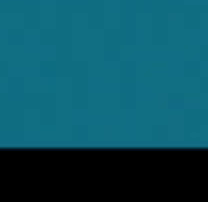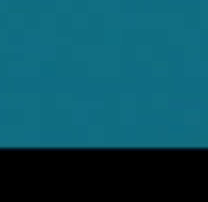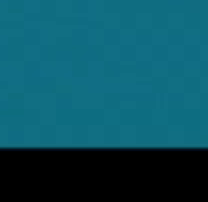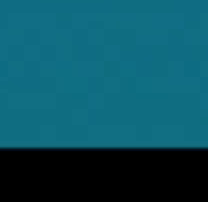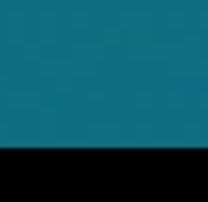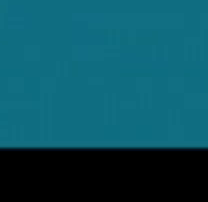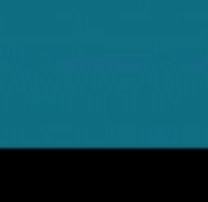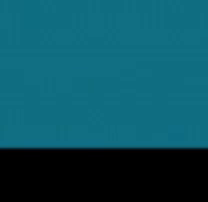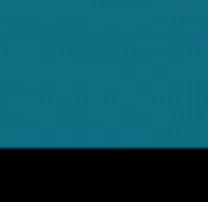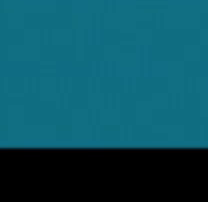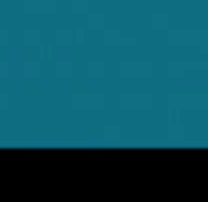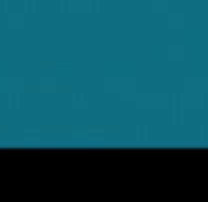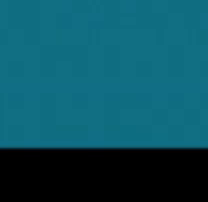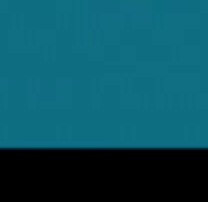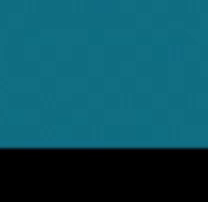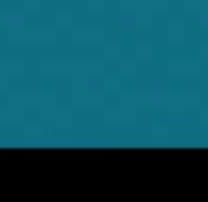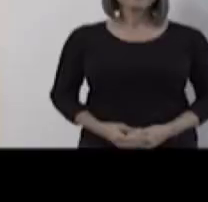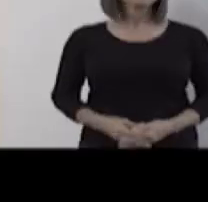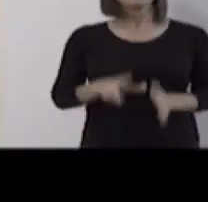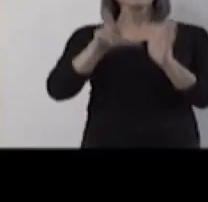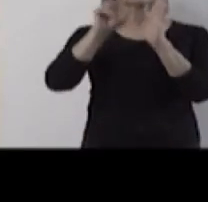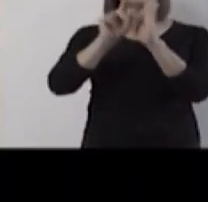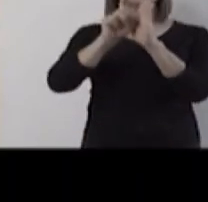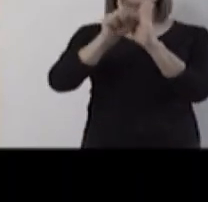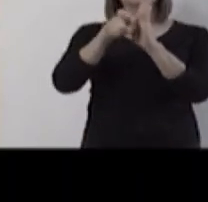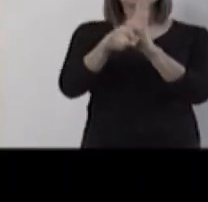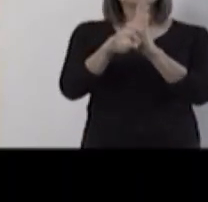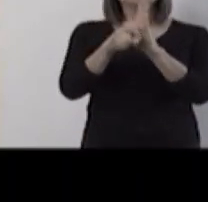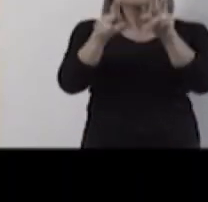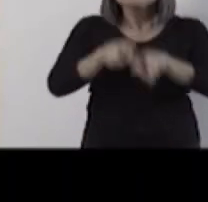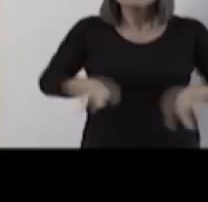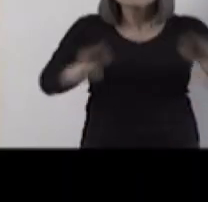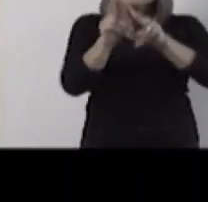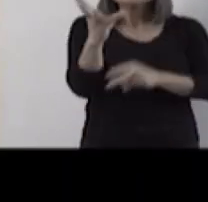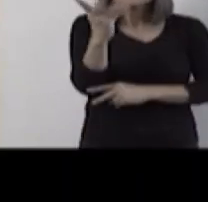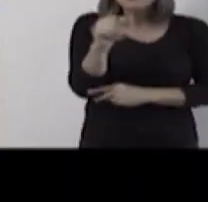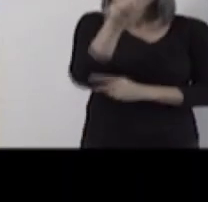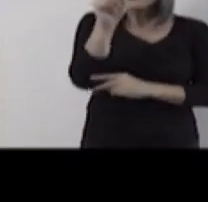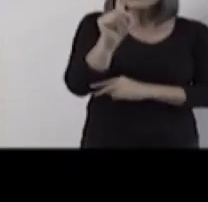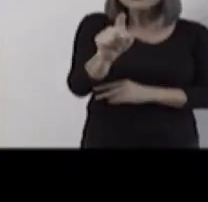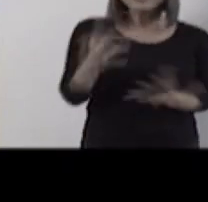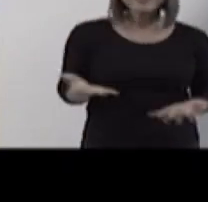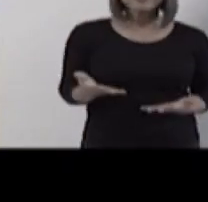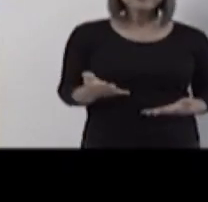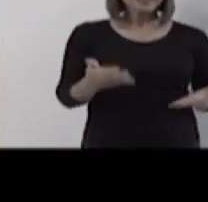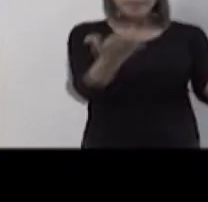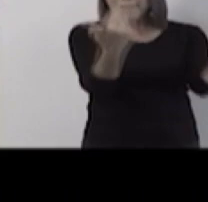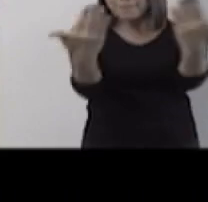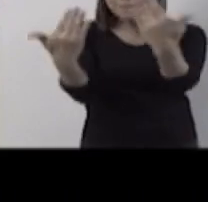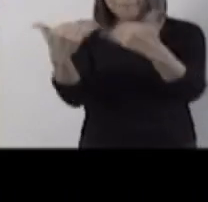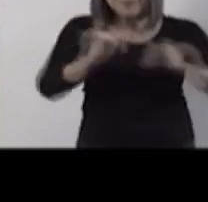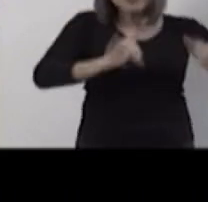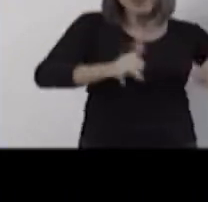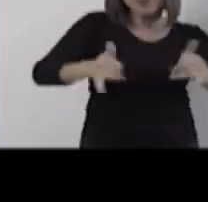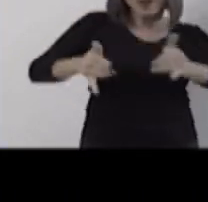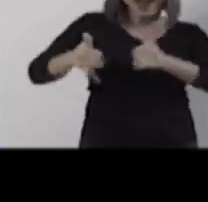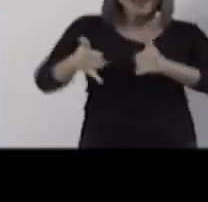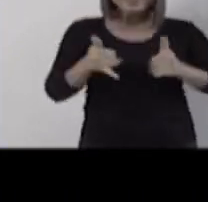Sutel, telecomunicaciones para todos. ¿Cuántos valores puedes encontrar en 30 segundos? ¡Vamos a